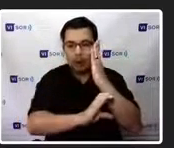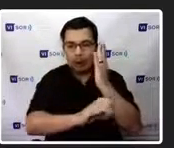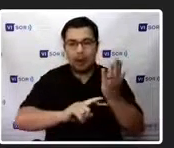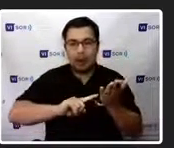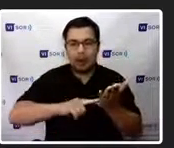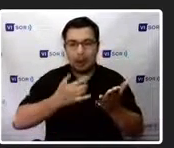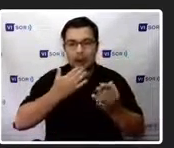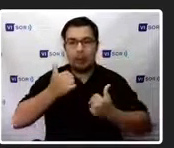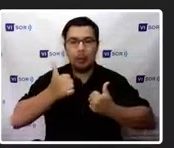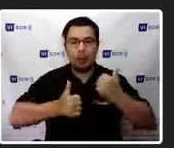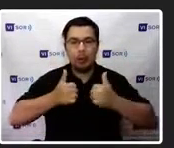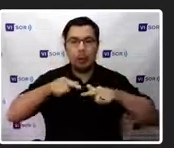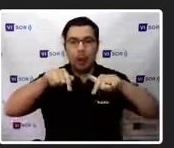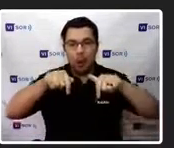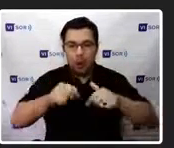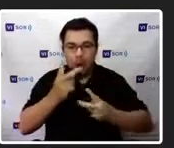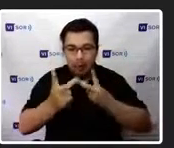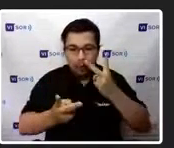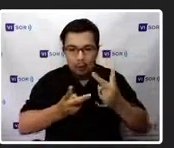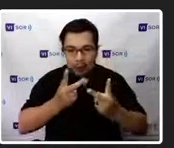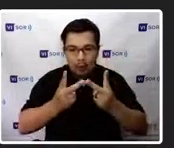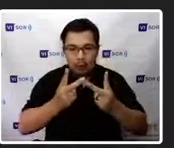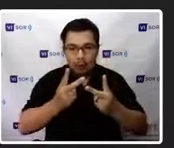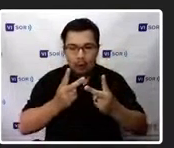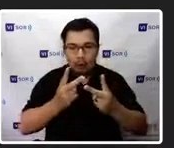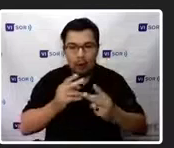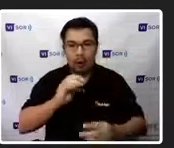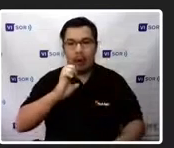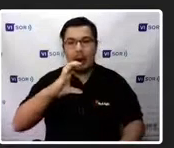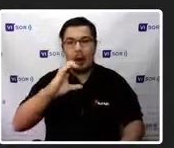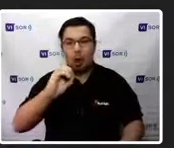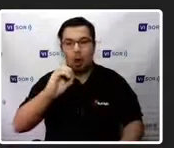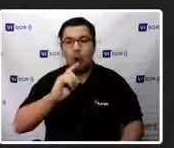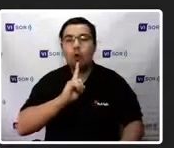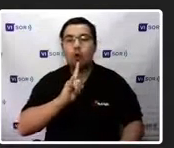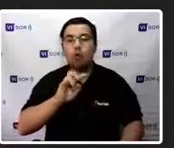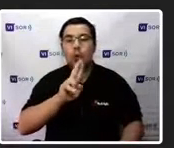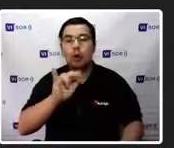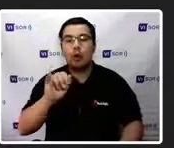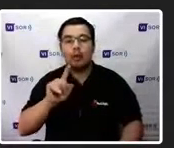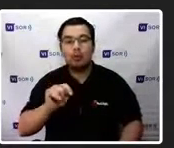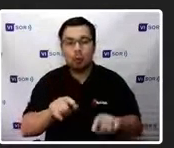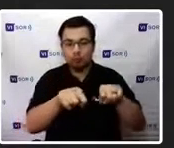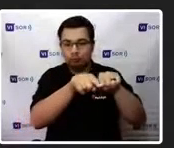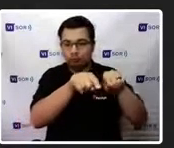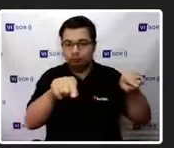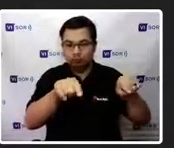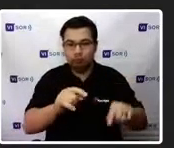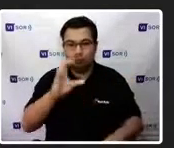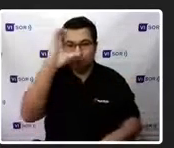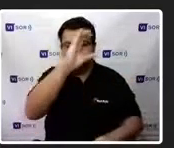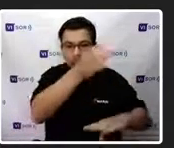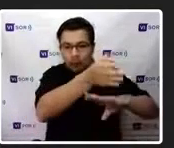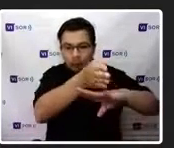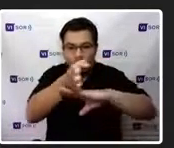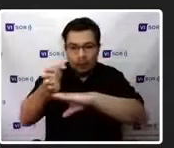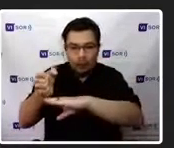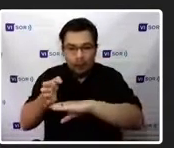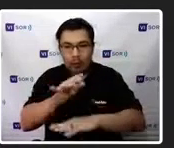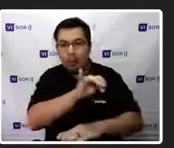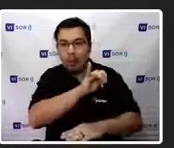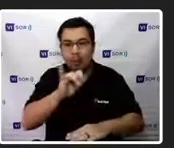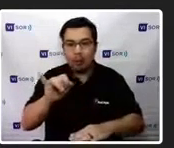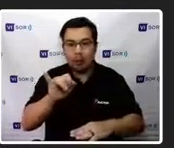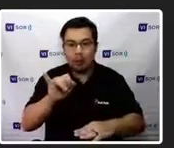vamos a revisar la carrera de ecoturismo, que es la carrera profesional y cuya salida intermedia es la carrera técnica de turismo